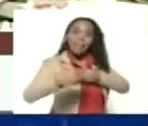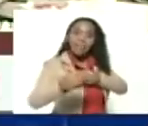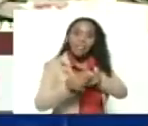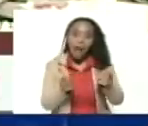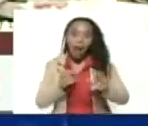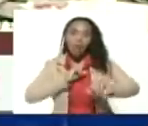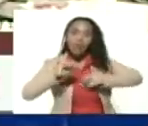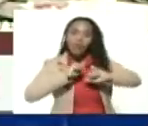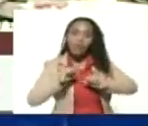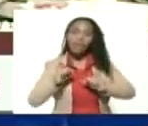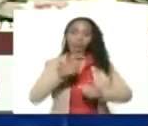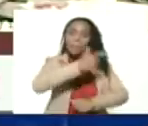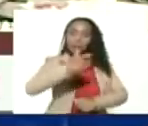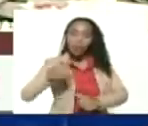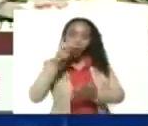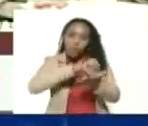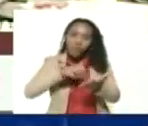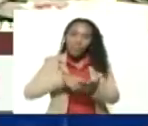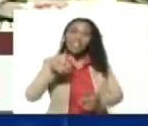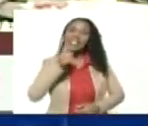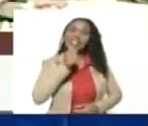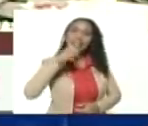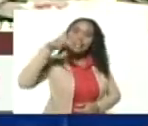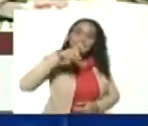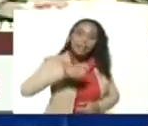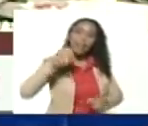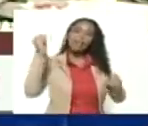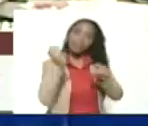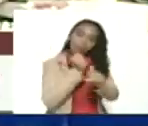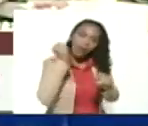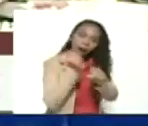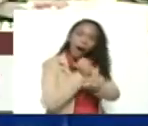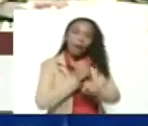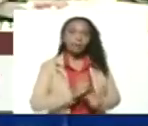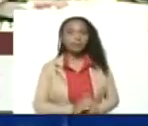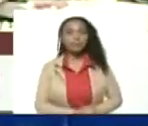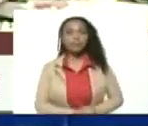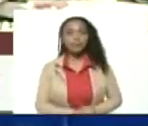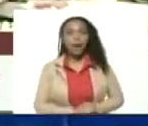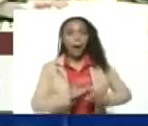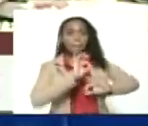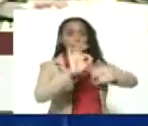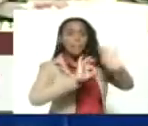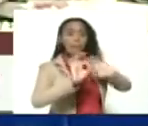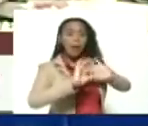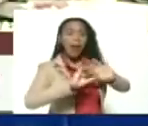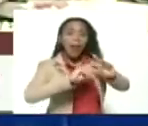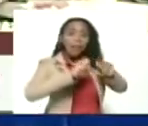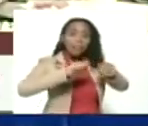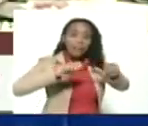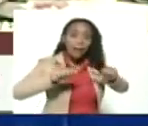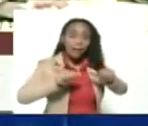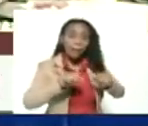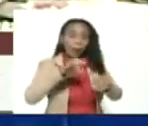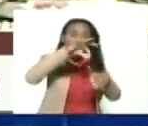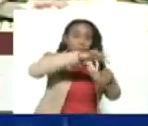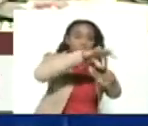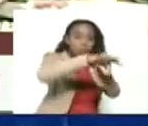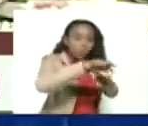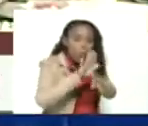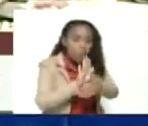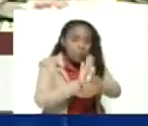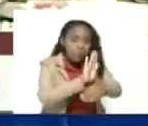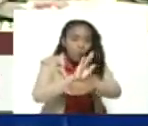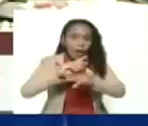movimientos campesinos, a quien la necesita, a quien la trabaja. Preparar la tierra para el cultivo, cuidar